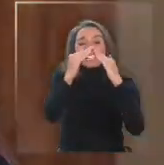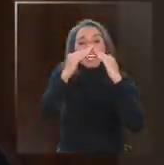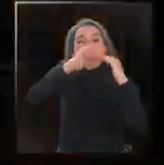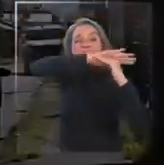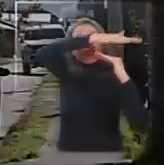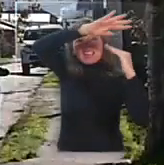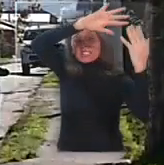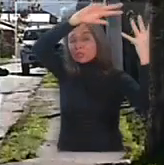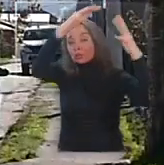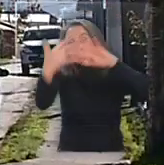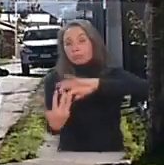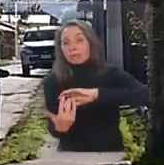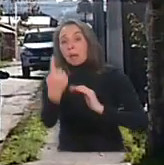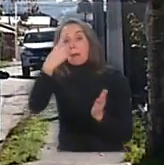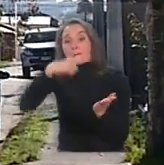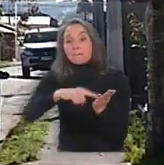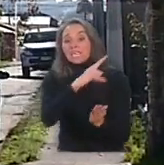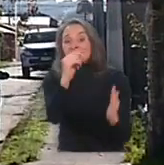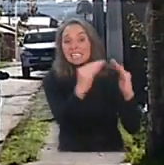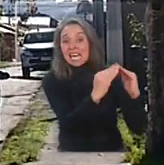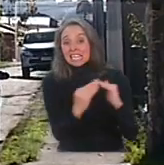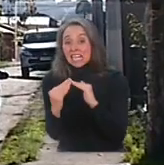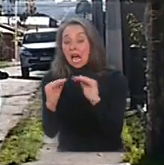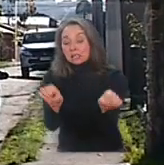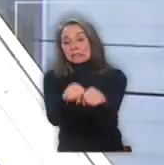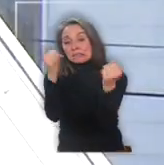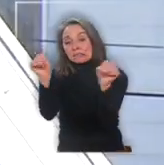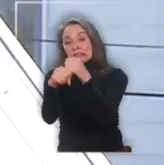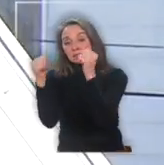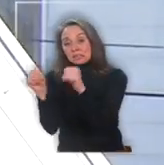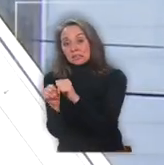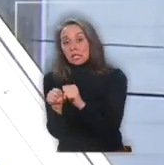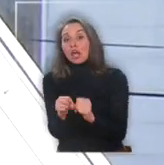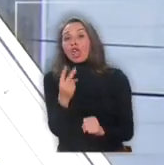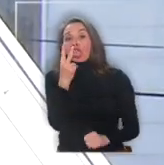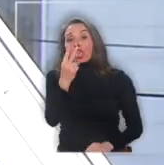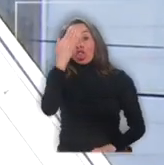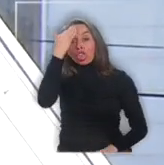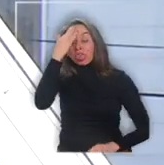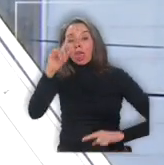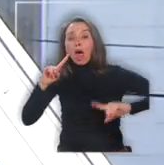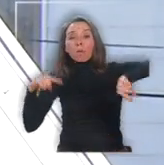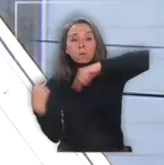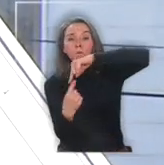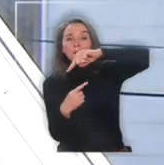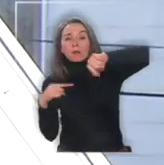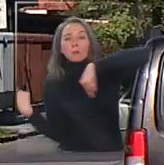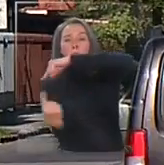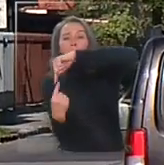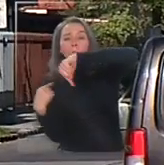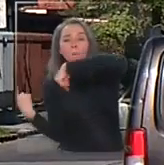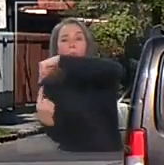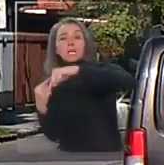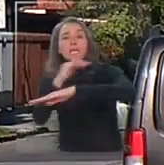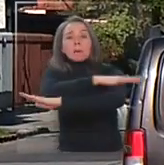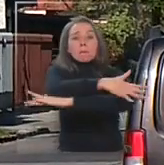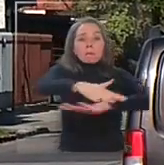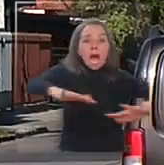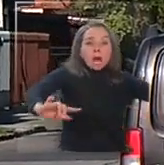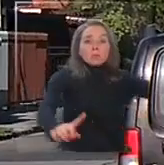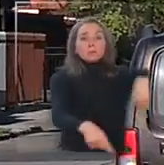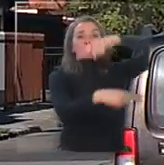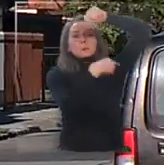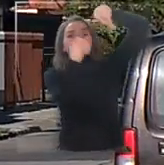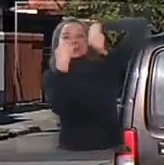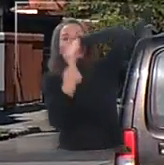techos abajo. En total fueron 1.100 las viviendas con daños producto de estos dos días de tornados y trombas marinas.